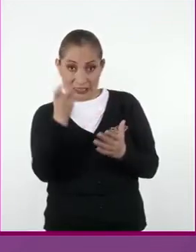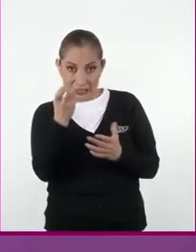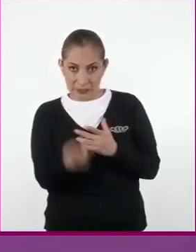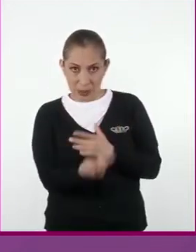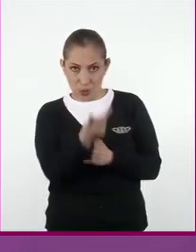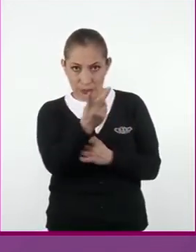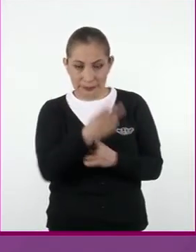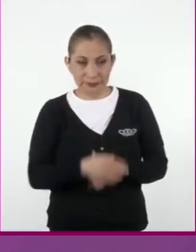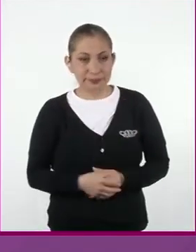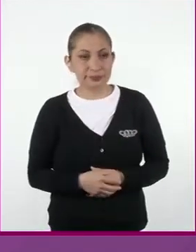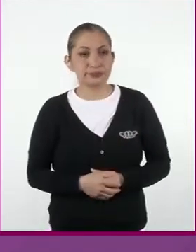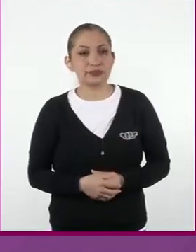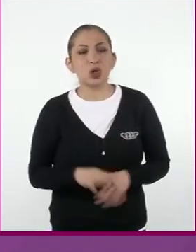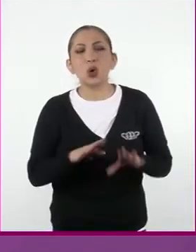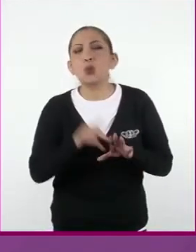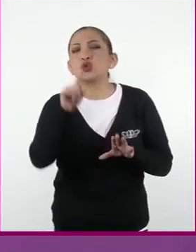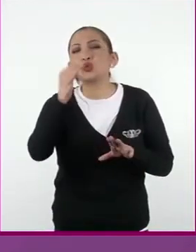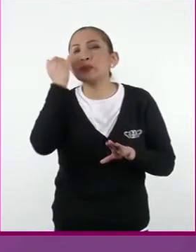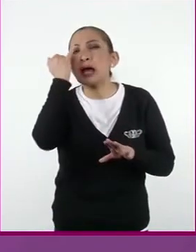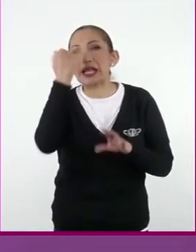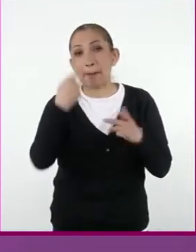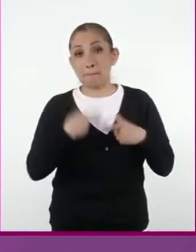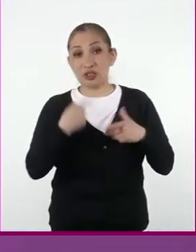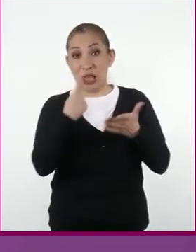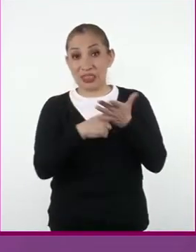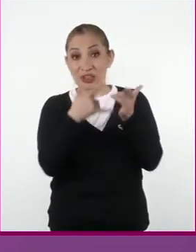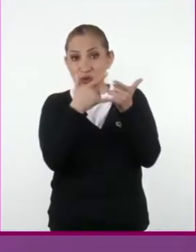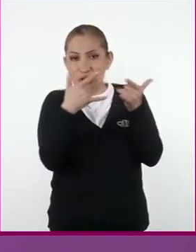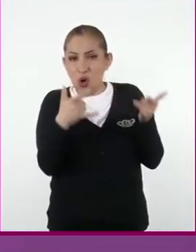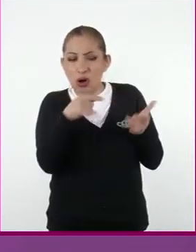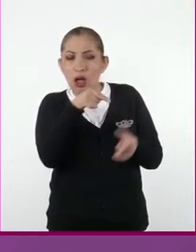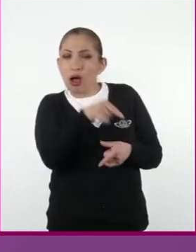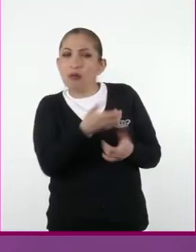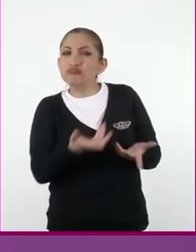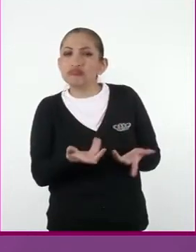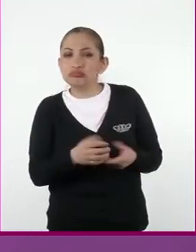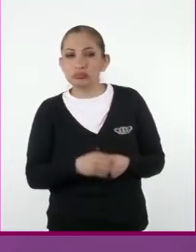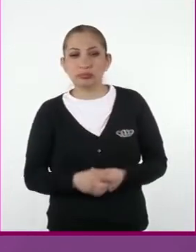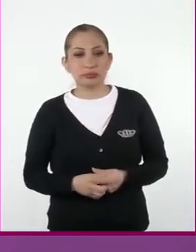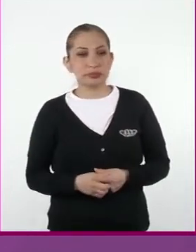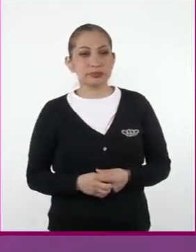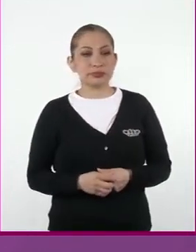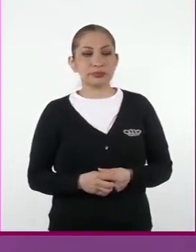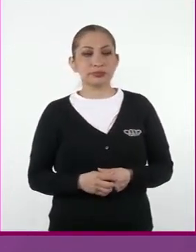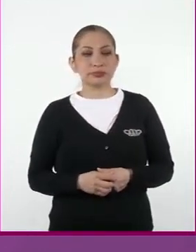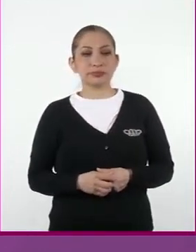preguntas. ¿Cómo imaginas a los personajes de la historia?